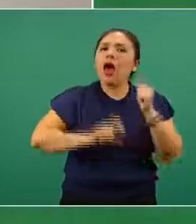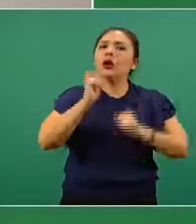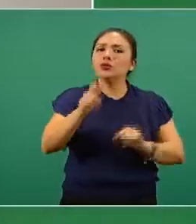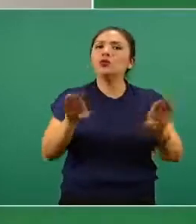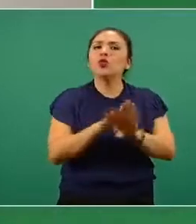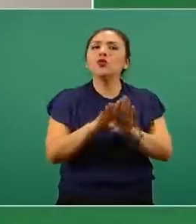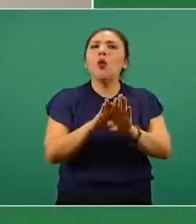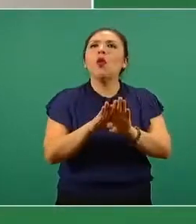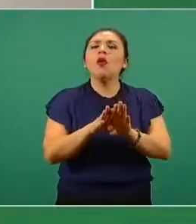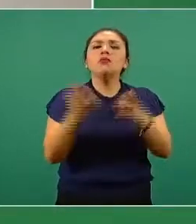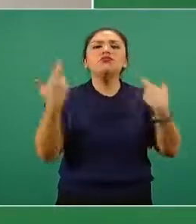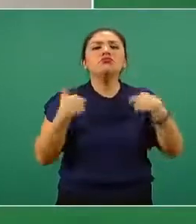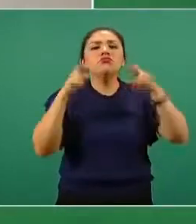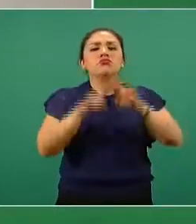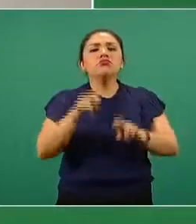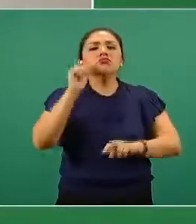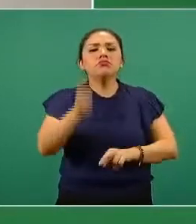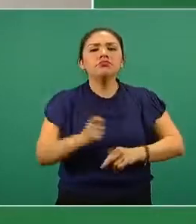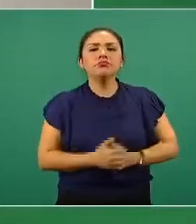representan